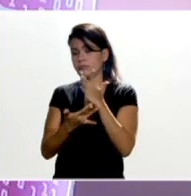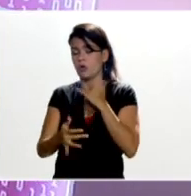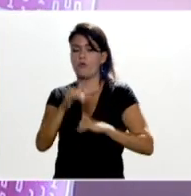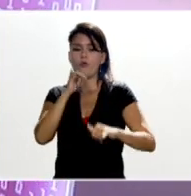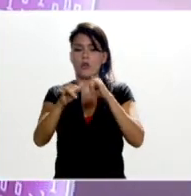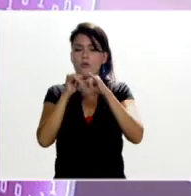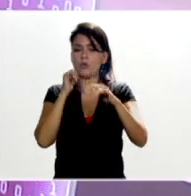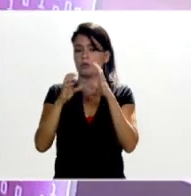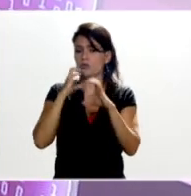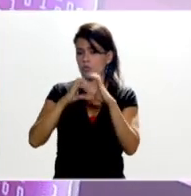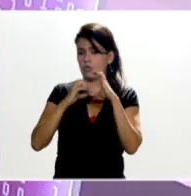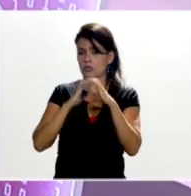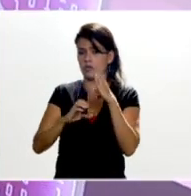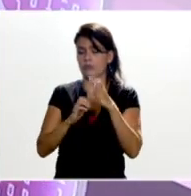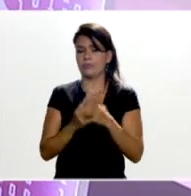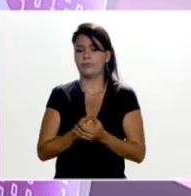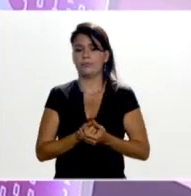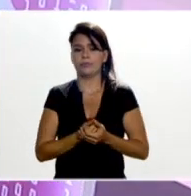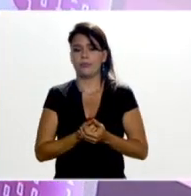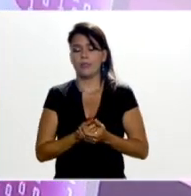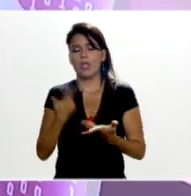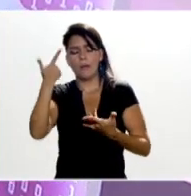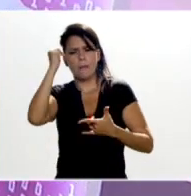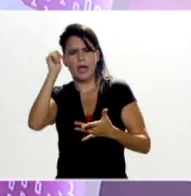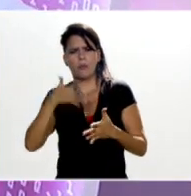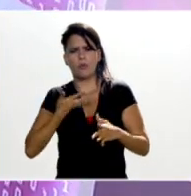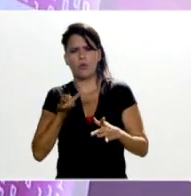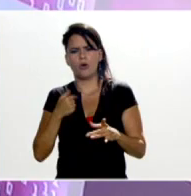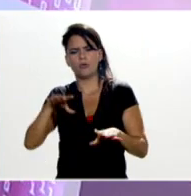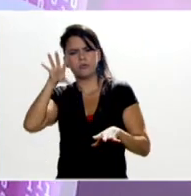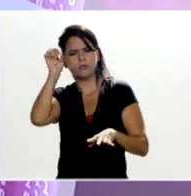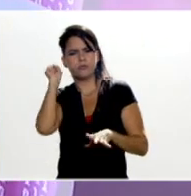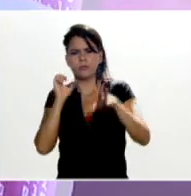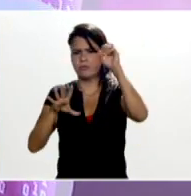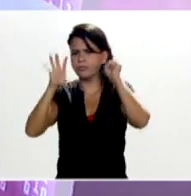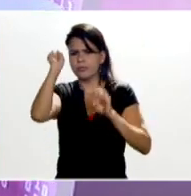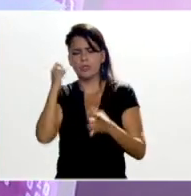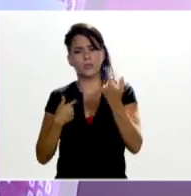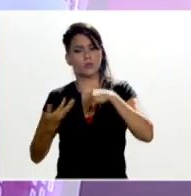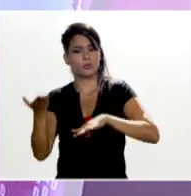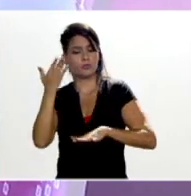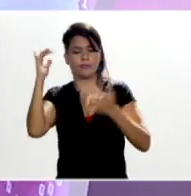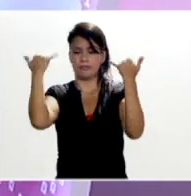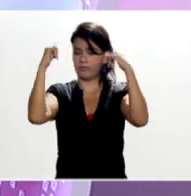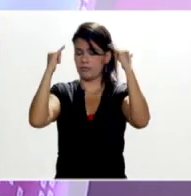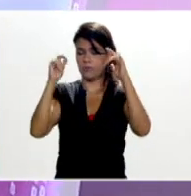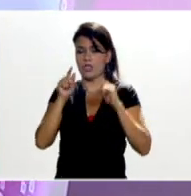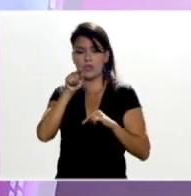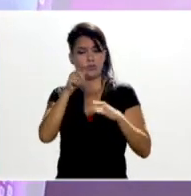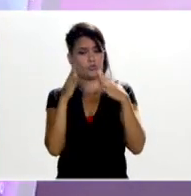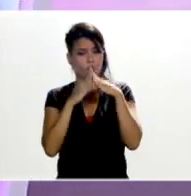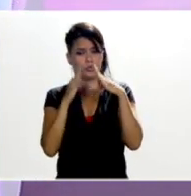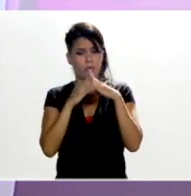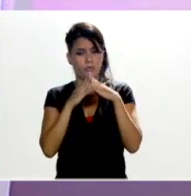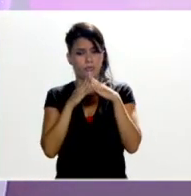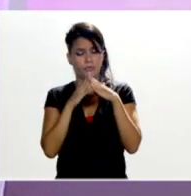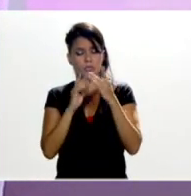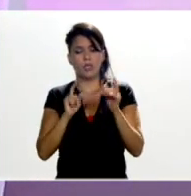de la información y la comunicación, para así obtener un aprendizaje significativo y divertido desde sus